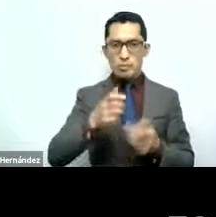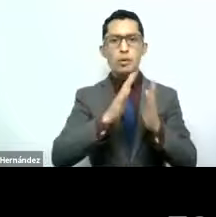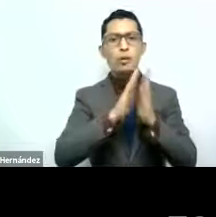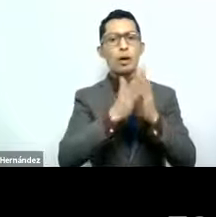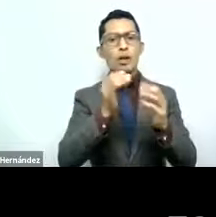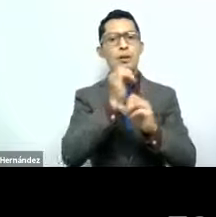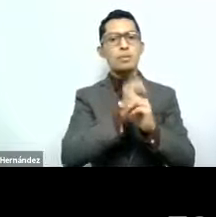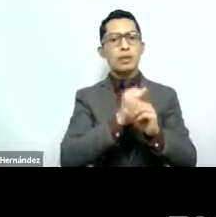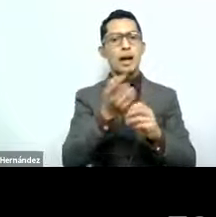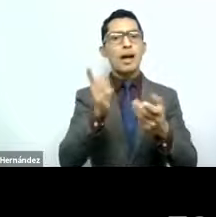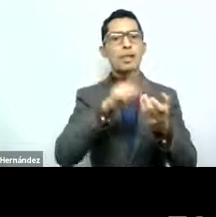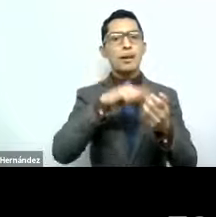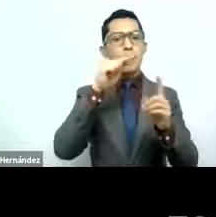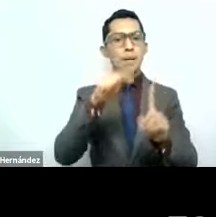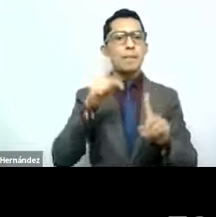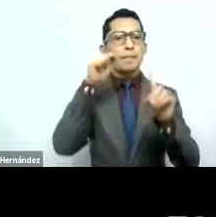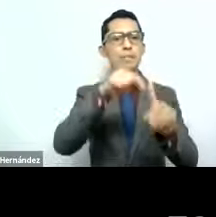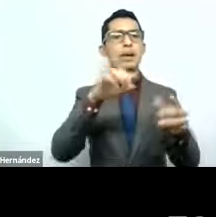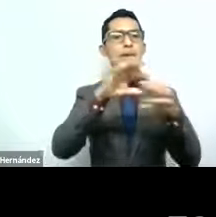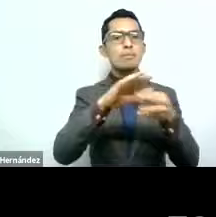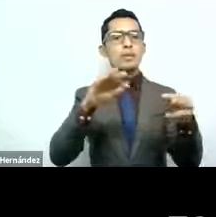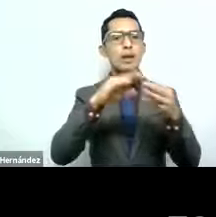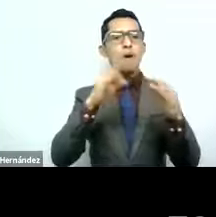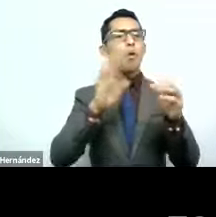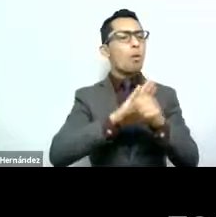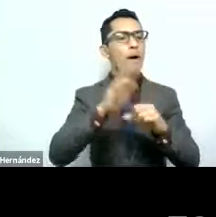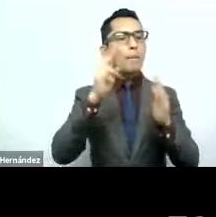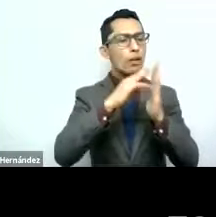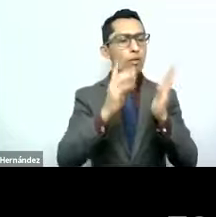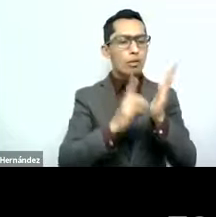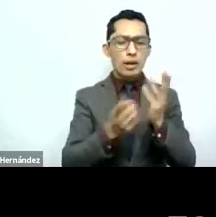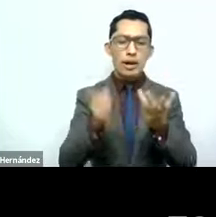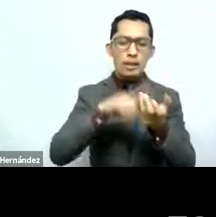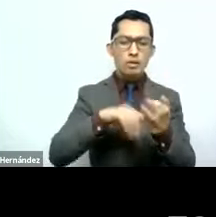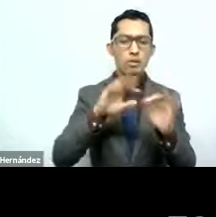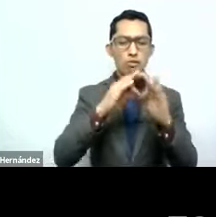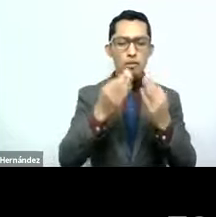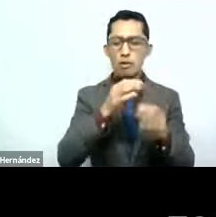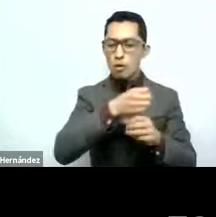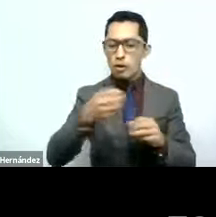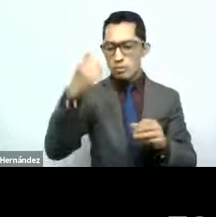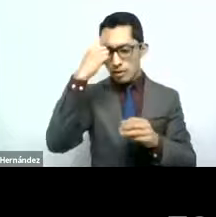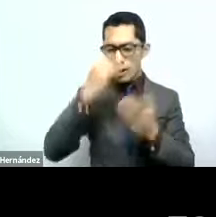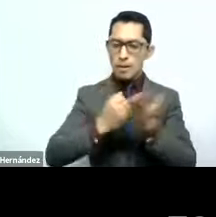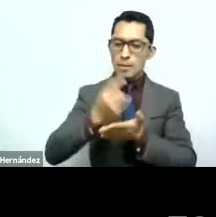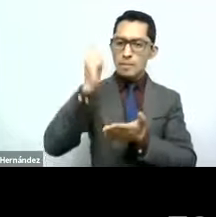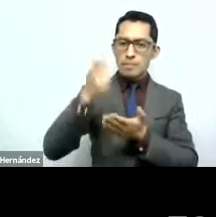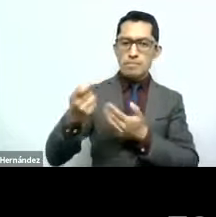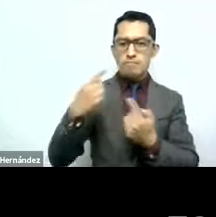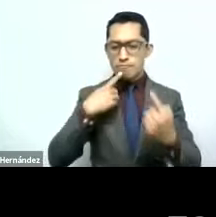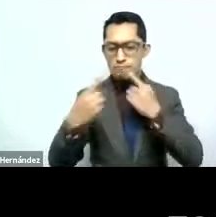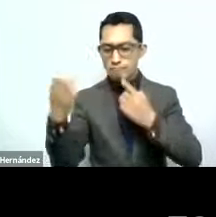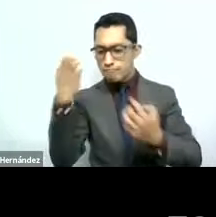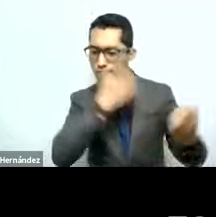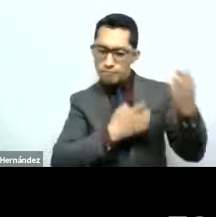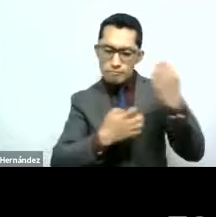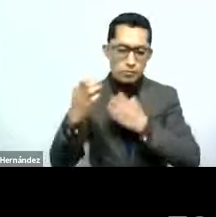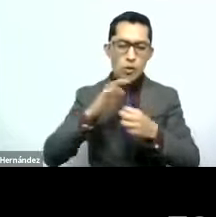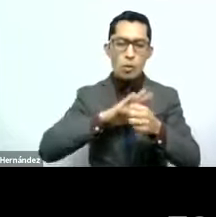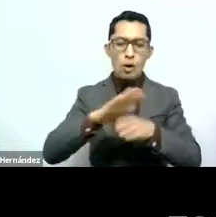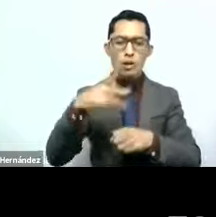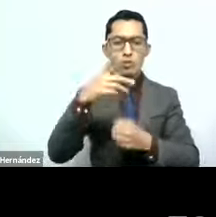en resaltar la metodología que en cada sentencia se usa para analizar las alegadas violaciones al derecho a la